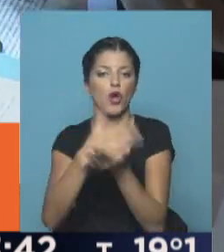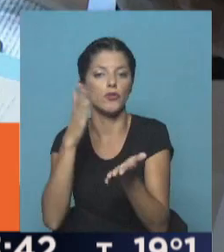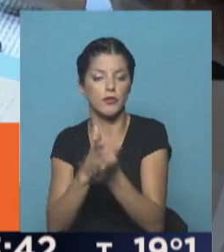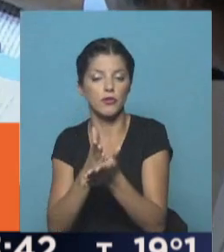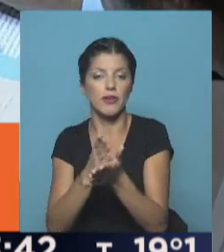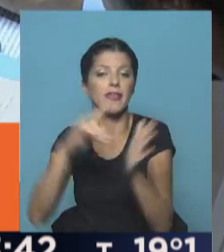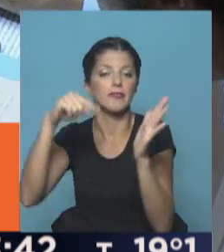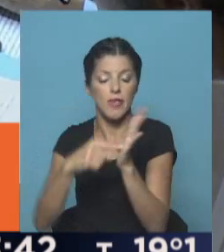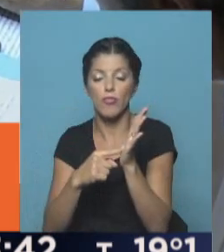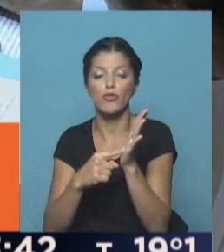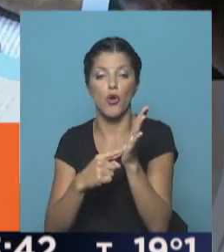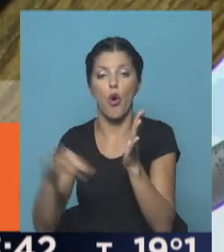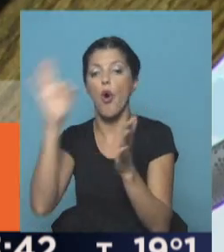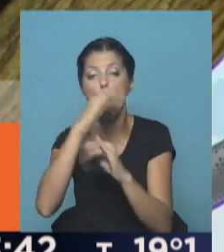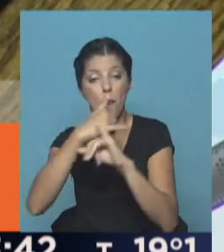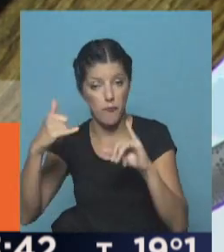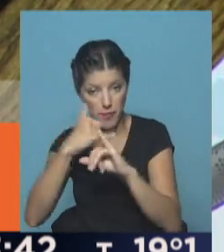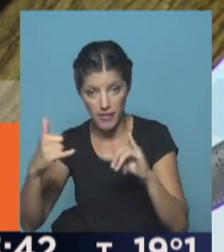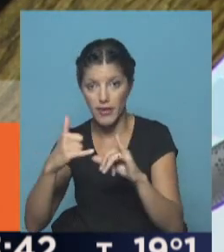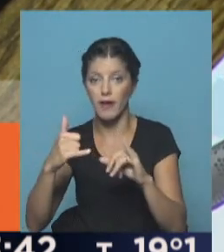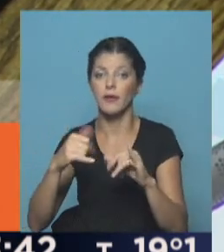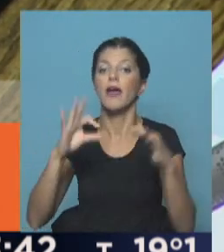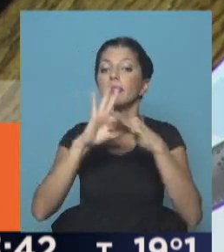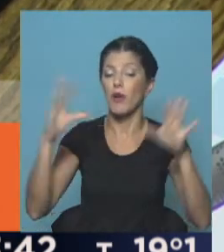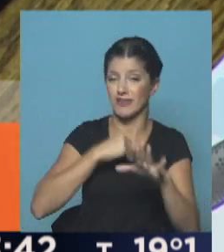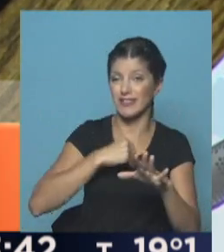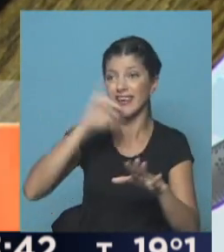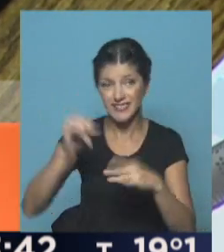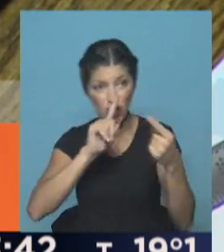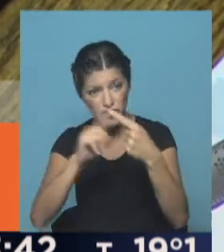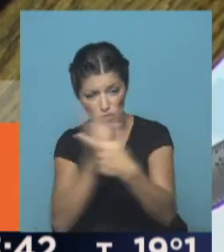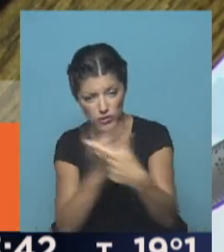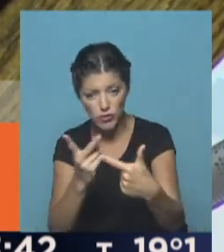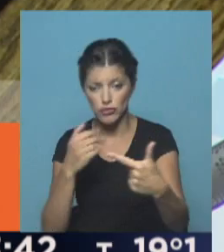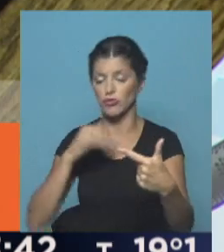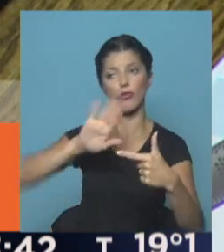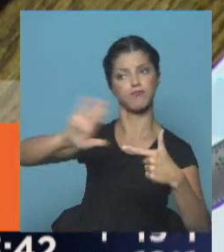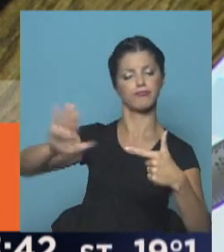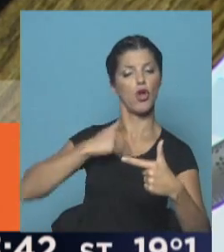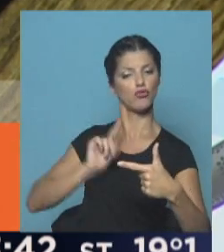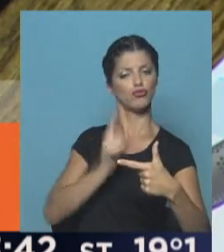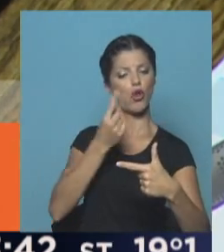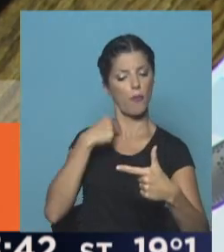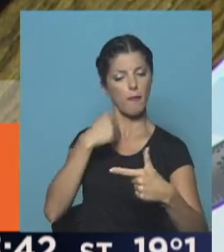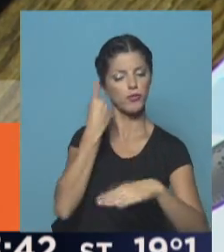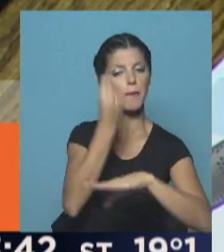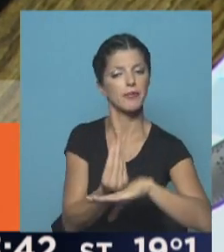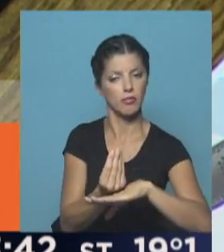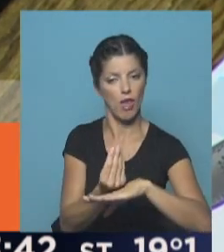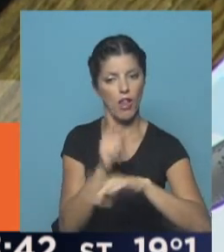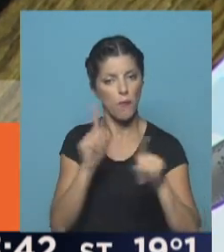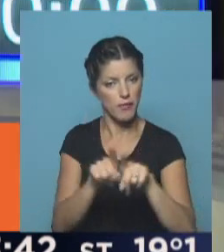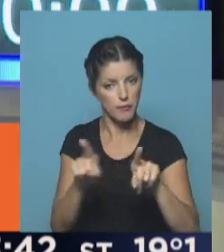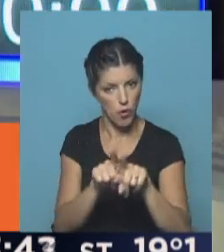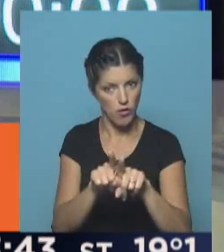centro con las clases medias las democracias cristianas y entonces nos abrimos y nosotros vamos a representar eso es